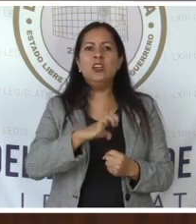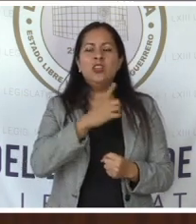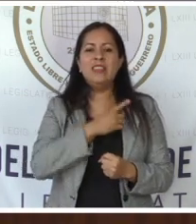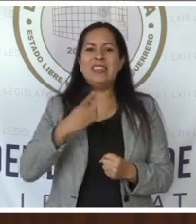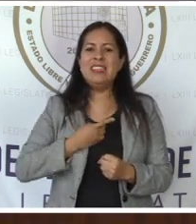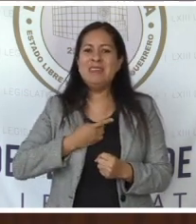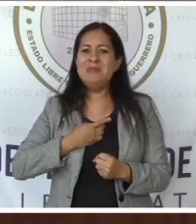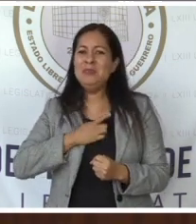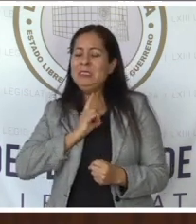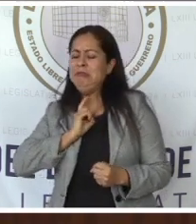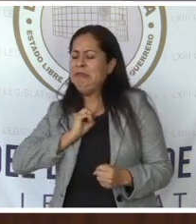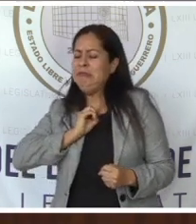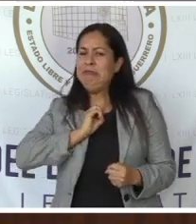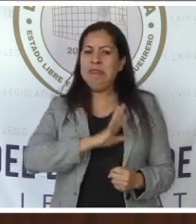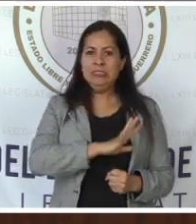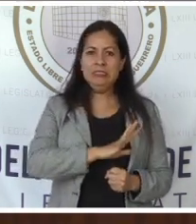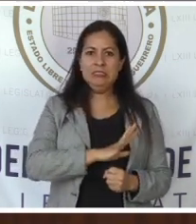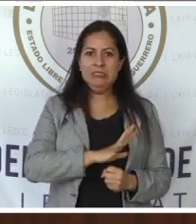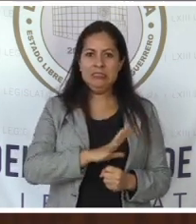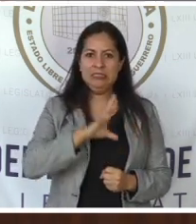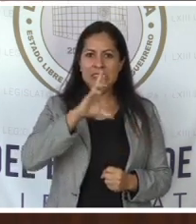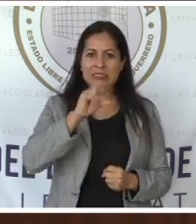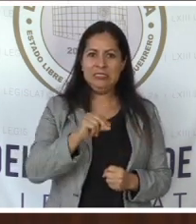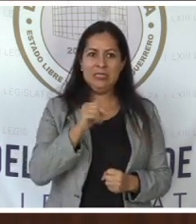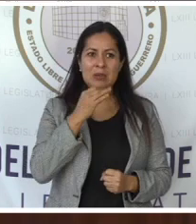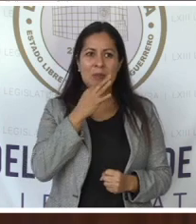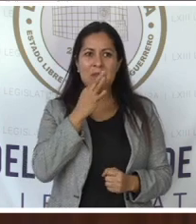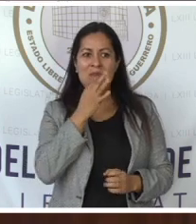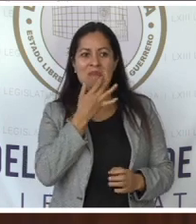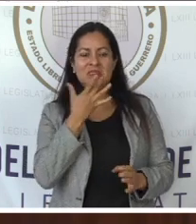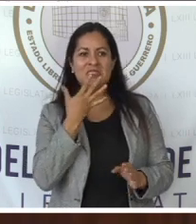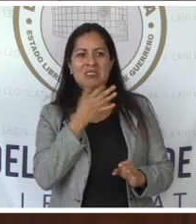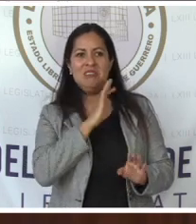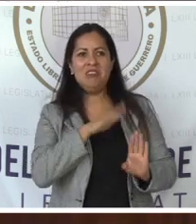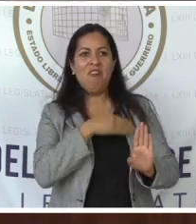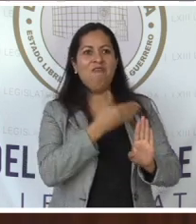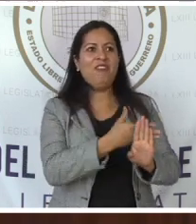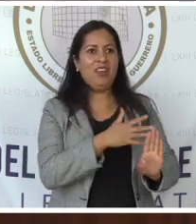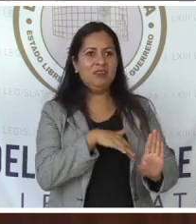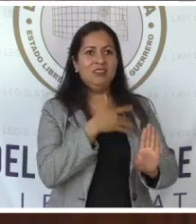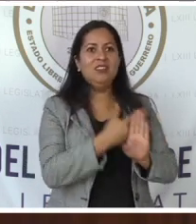condenarlo sin reservas, sin vacilaciones y sin